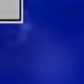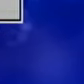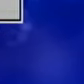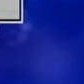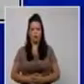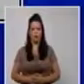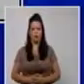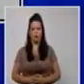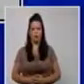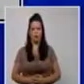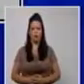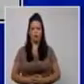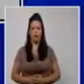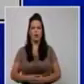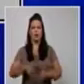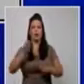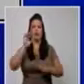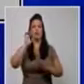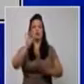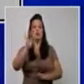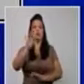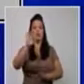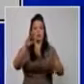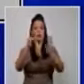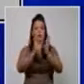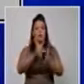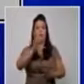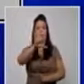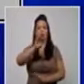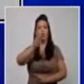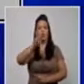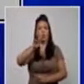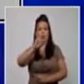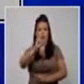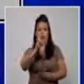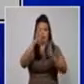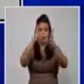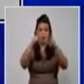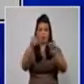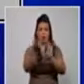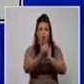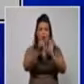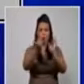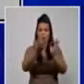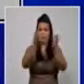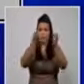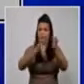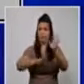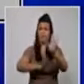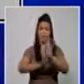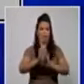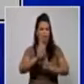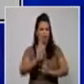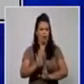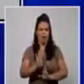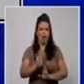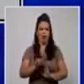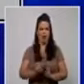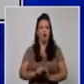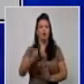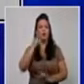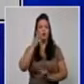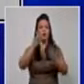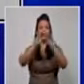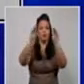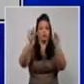15.536 casos confirmados, una cifra realmente muy elevada, y con un total de